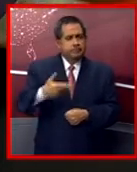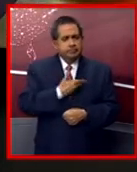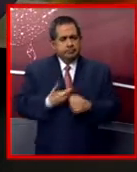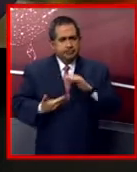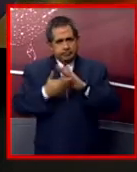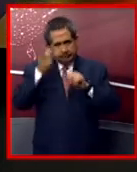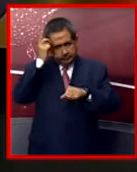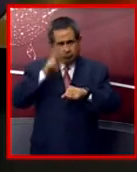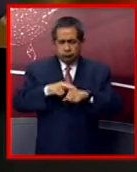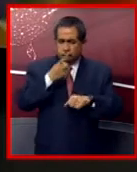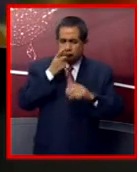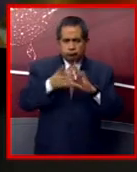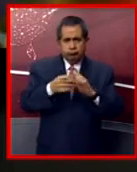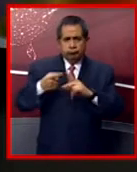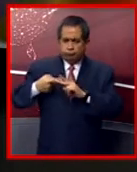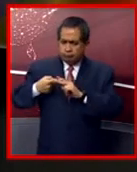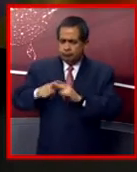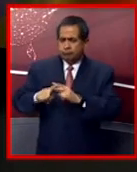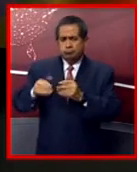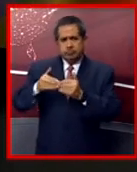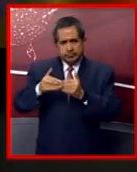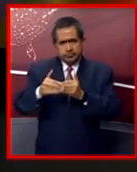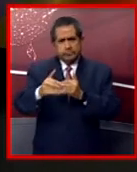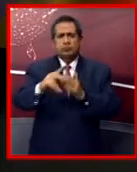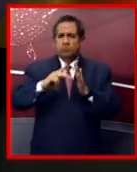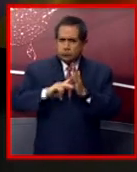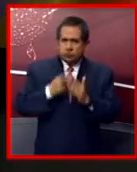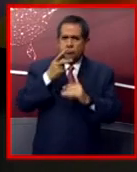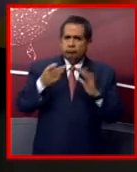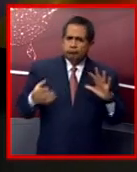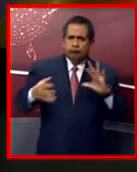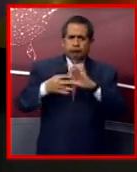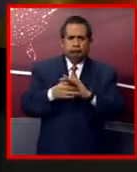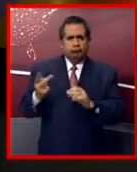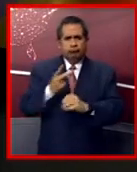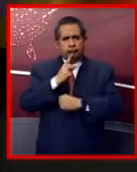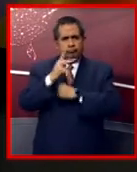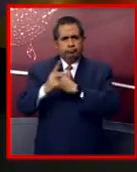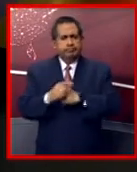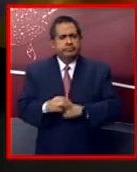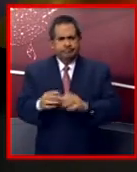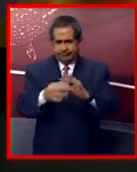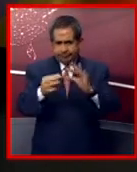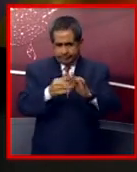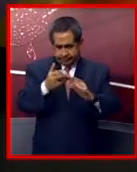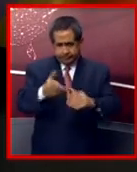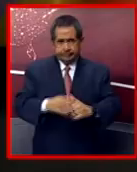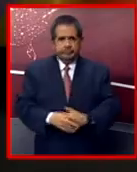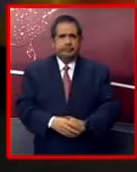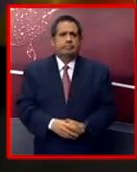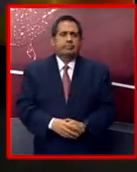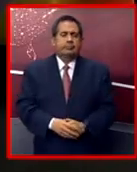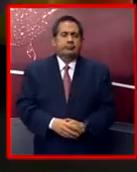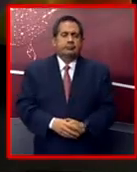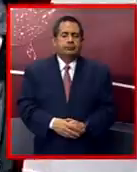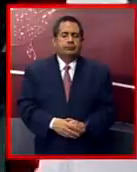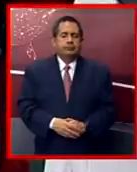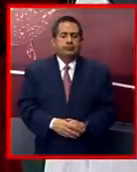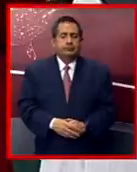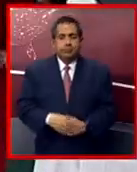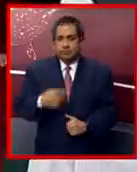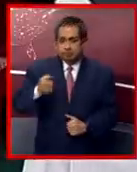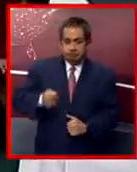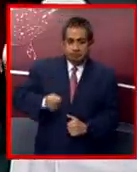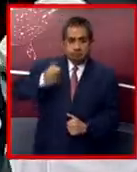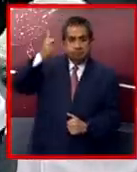directiva calificó como punto de partida en el relanzamiento de las relaciones entre ambas naciones. Estos son los detalles. Por primera vez